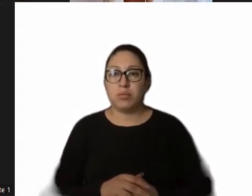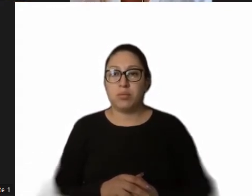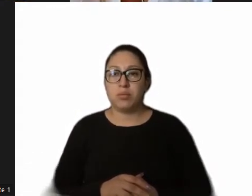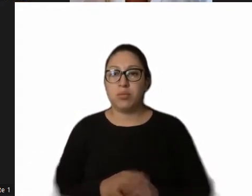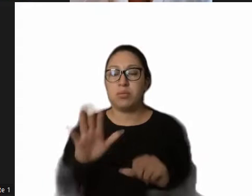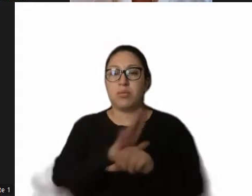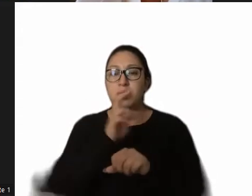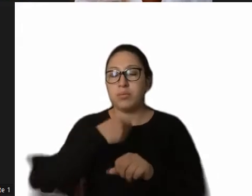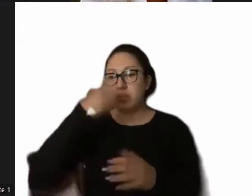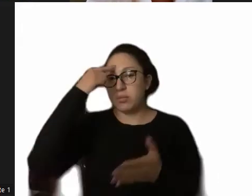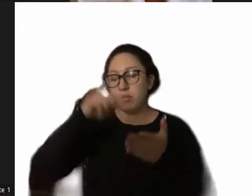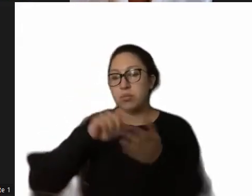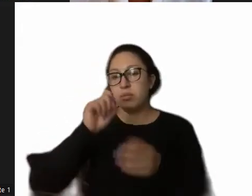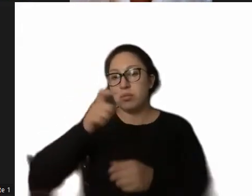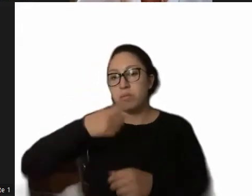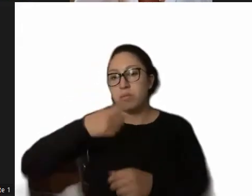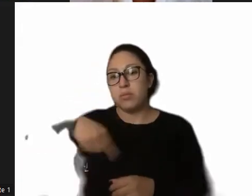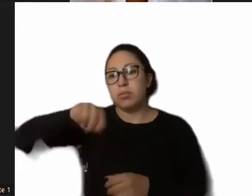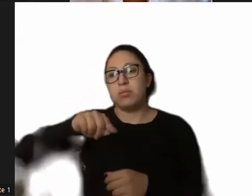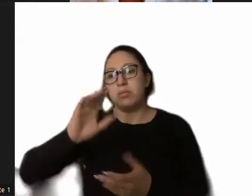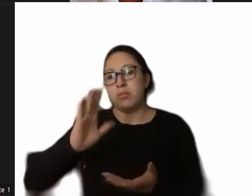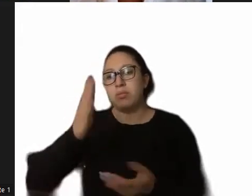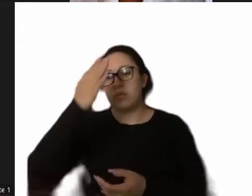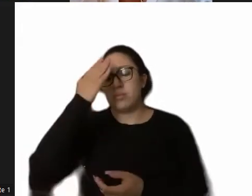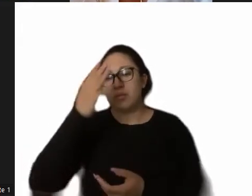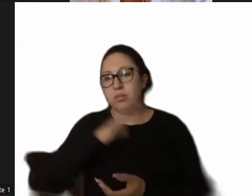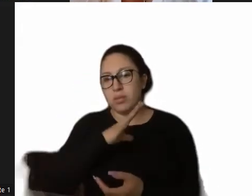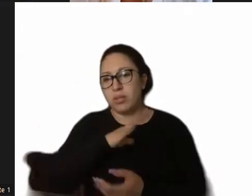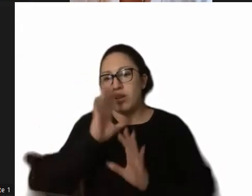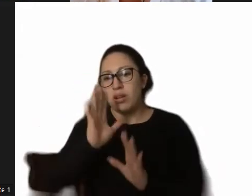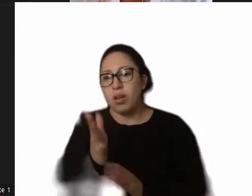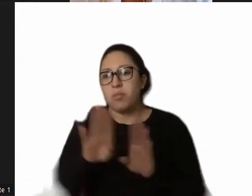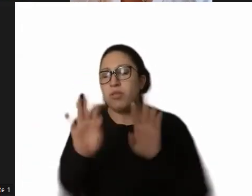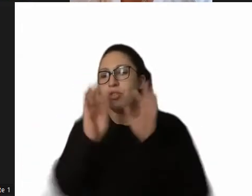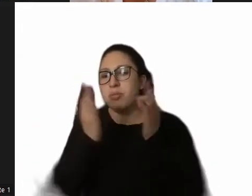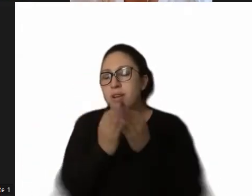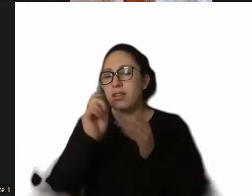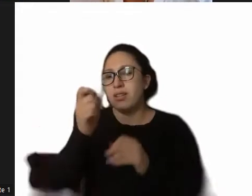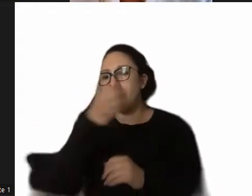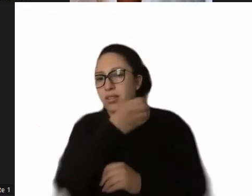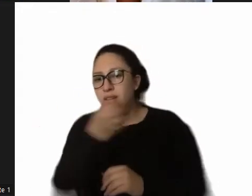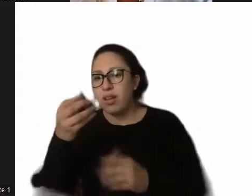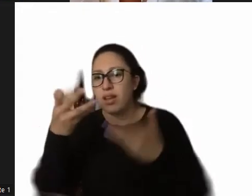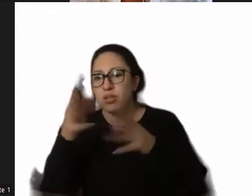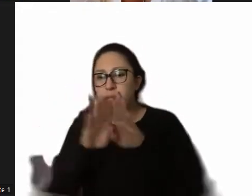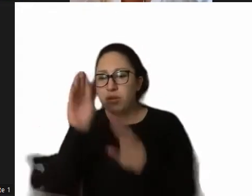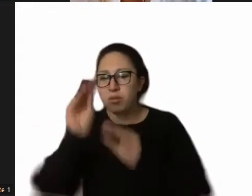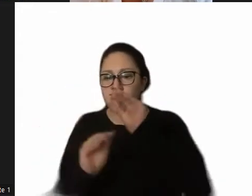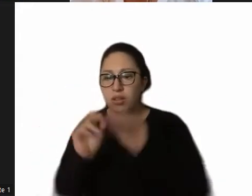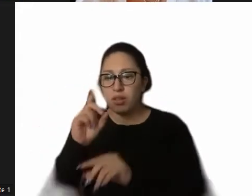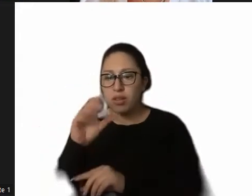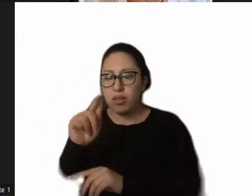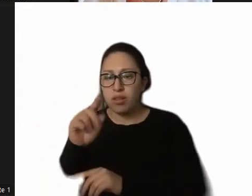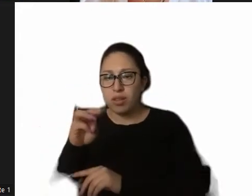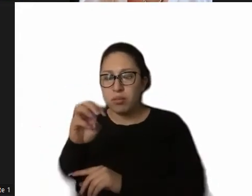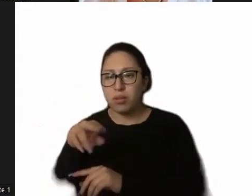retomando incluso los formatos que ya hemos aprobado en otras, en otra opinión o que vienen